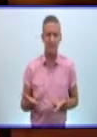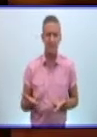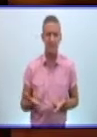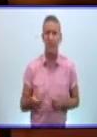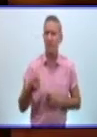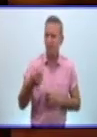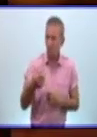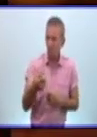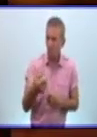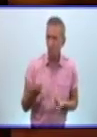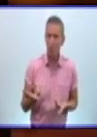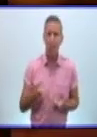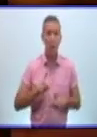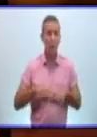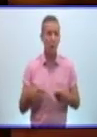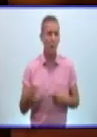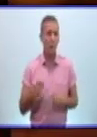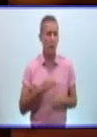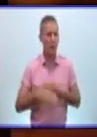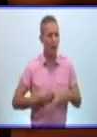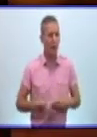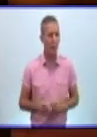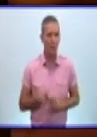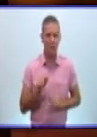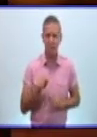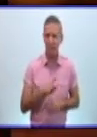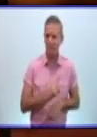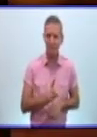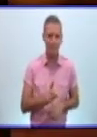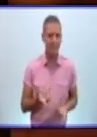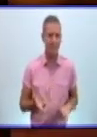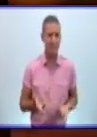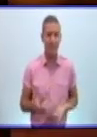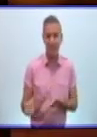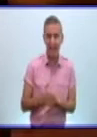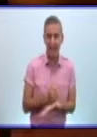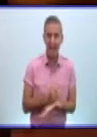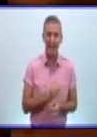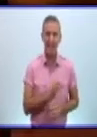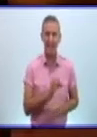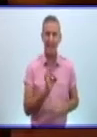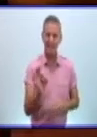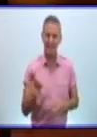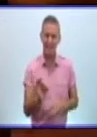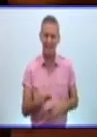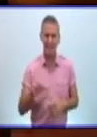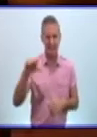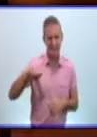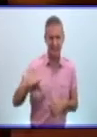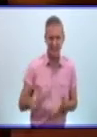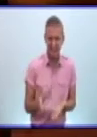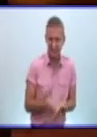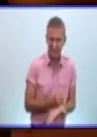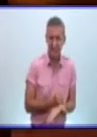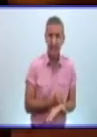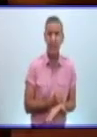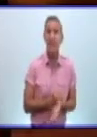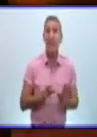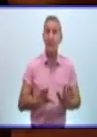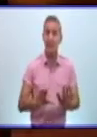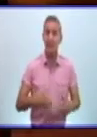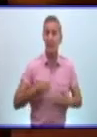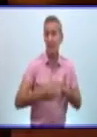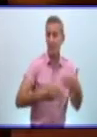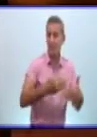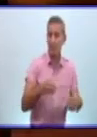costosa, porque el problema no solo radica en eliminar las impurezas que tengan, sino evitar que en el proceso se